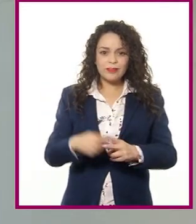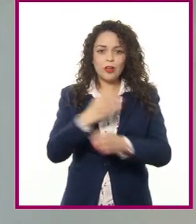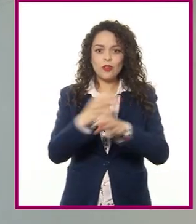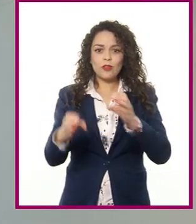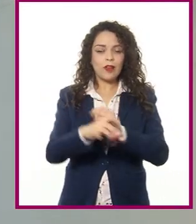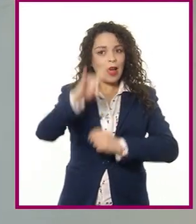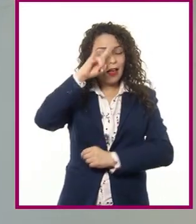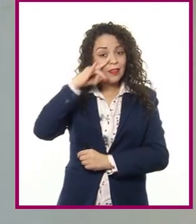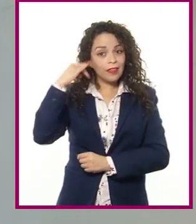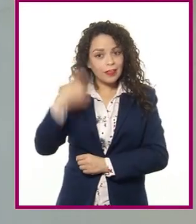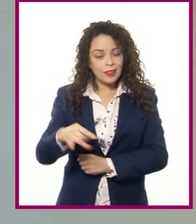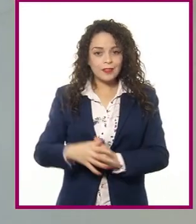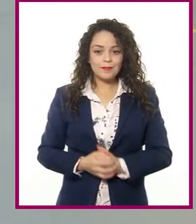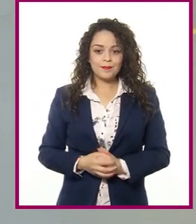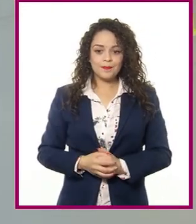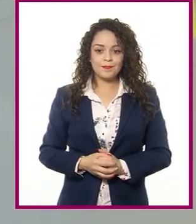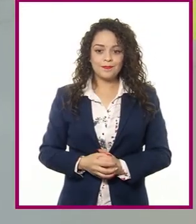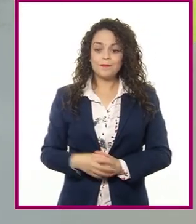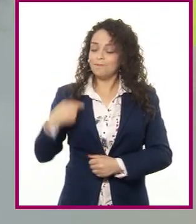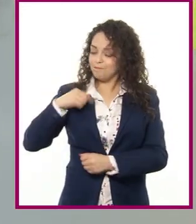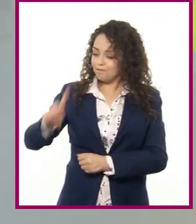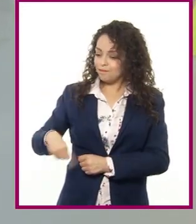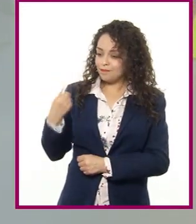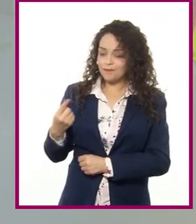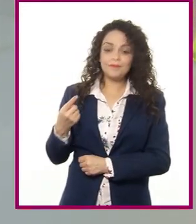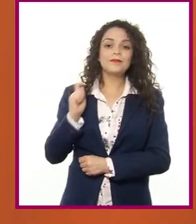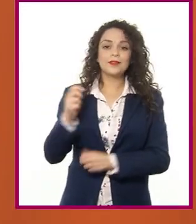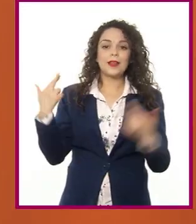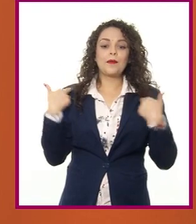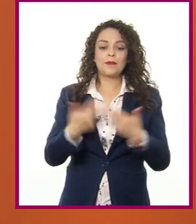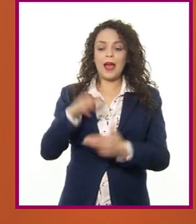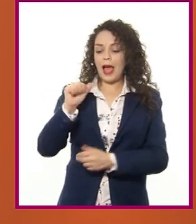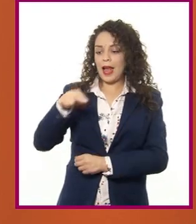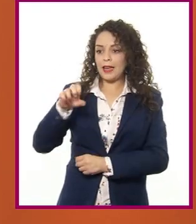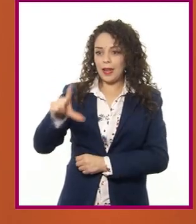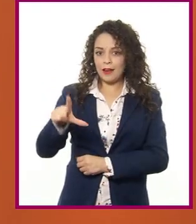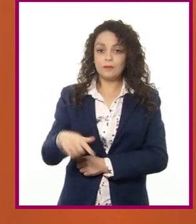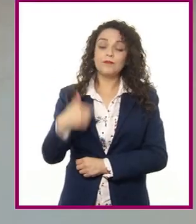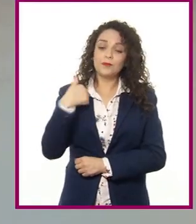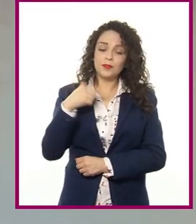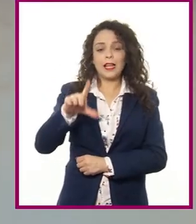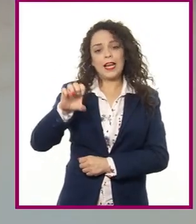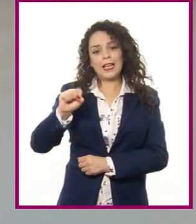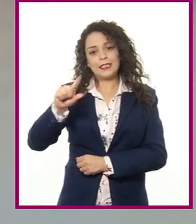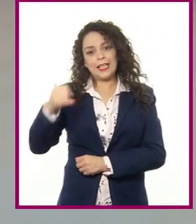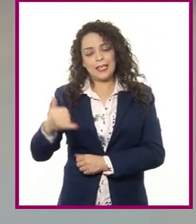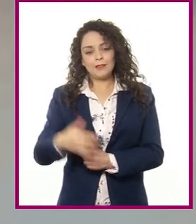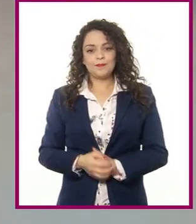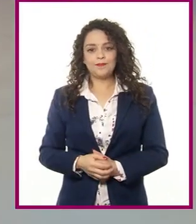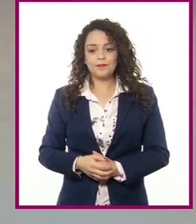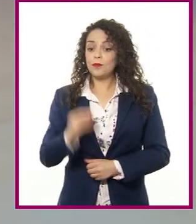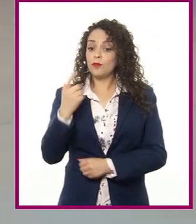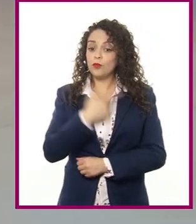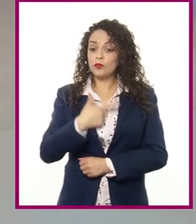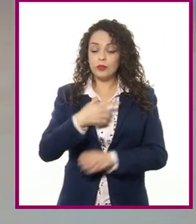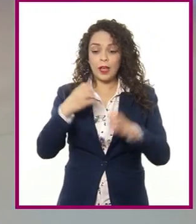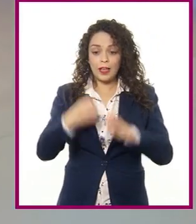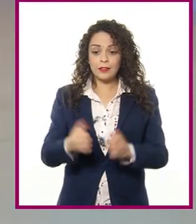inconsciente. Soy la maestra Anel Aranda. Y yo, Leslie Mendívil. Y es un gusto